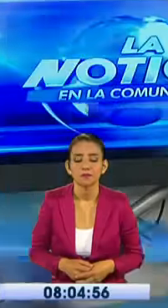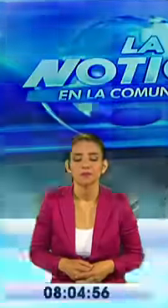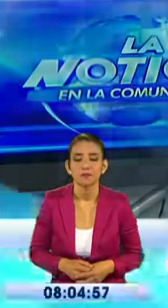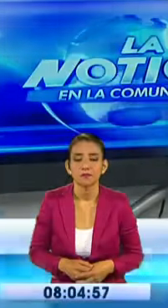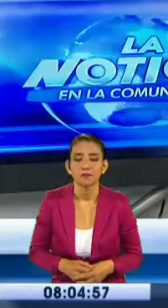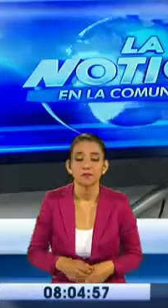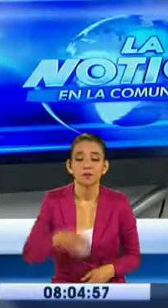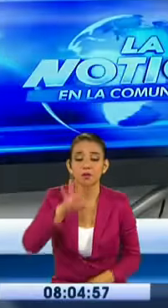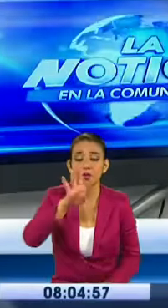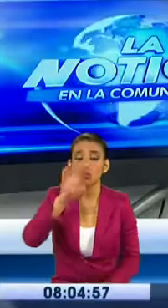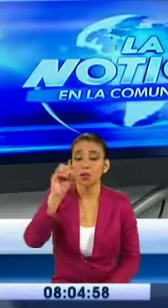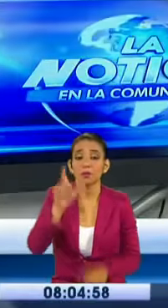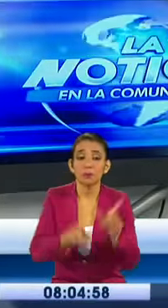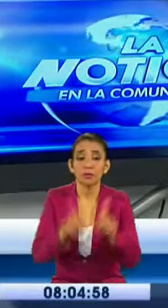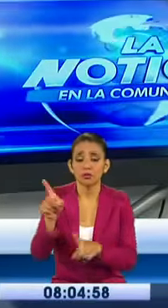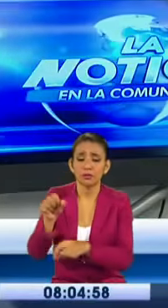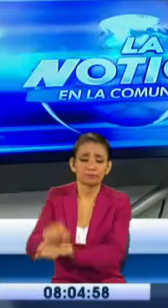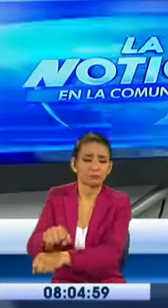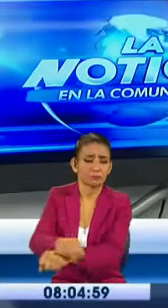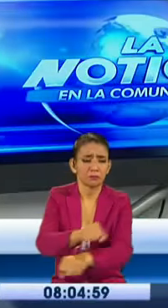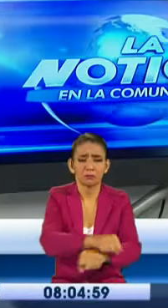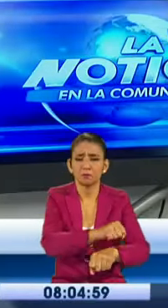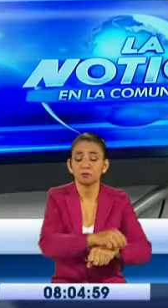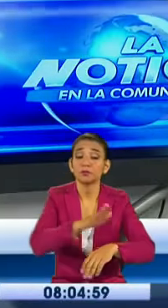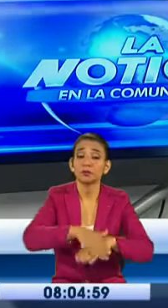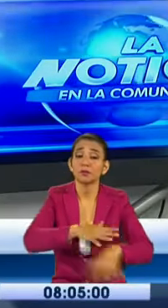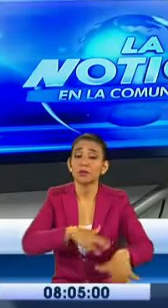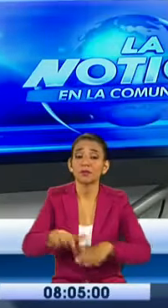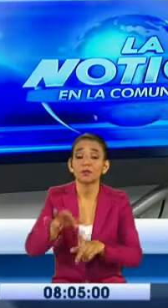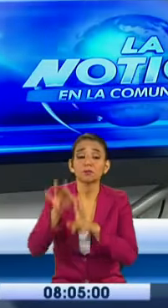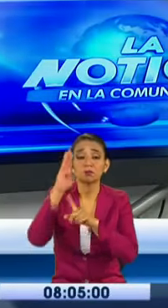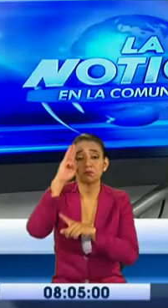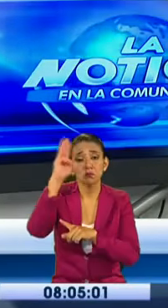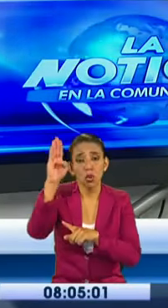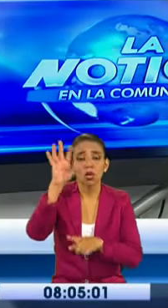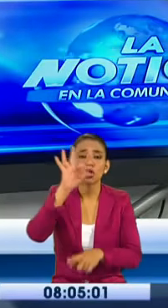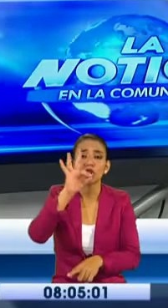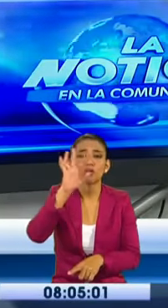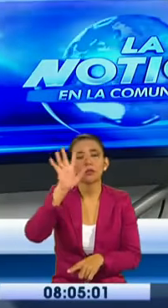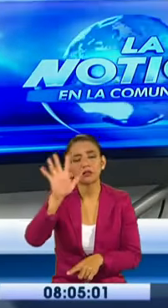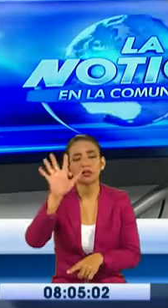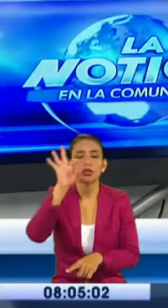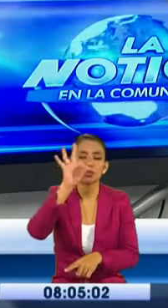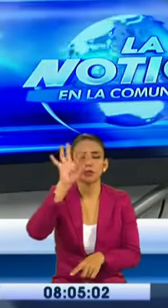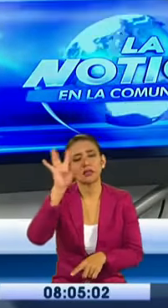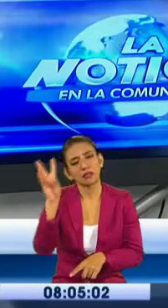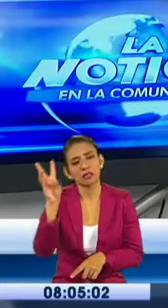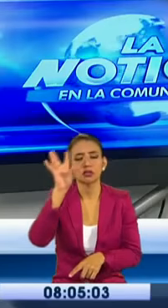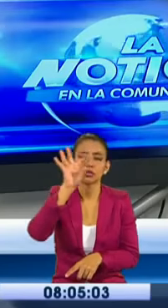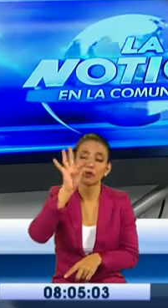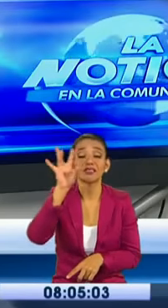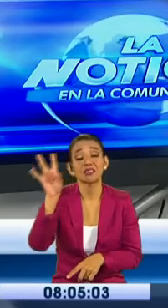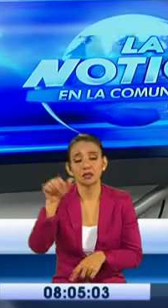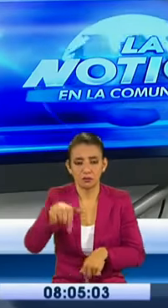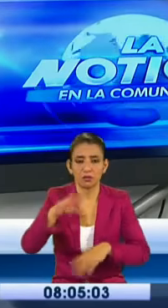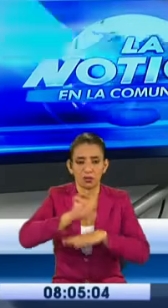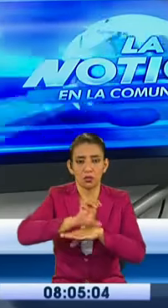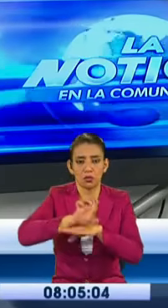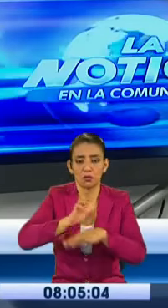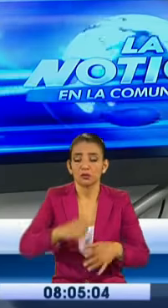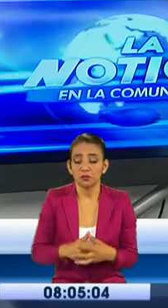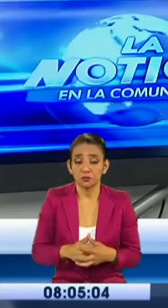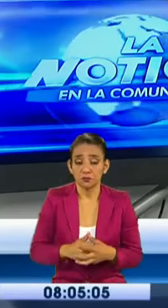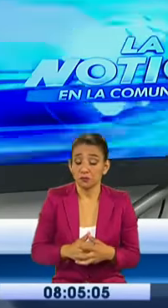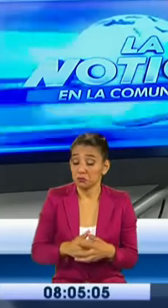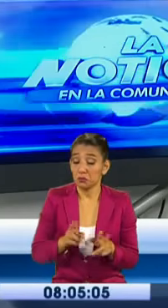40 detenidos es el resultado de los eslabones 95, 96 y 97 realizados en las últimas horas en varias provincias de nuestro país. Unidades